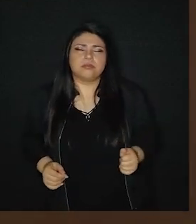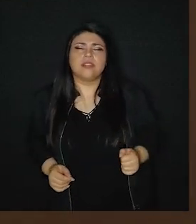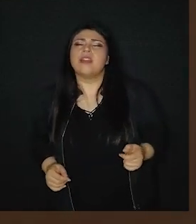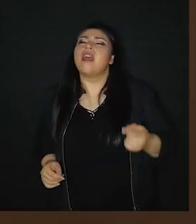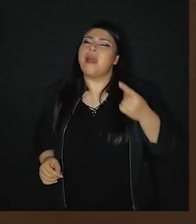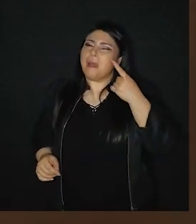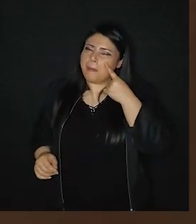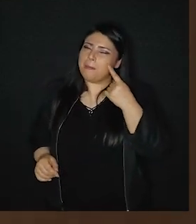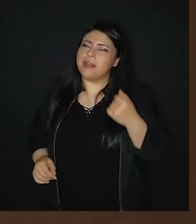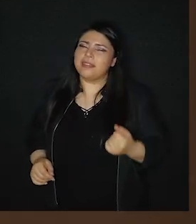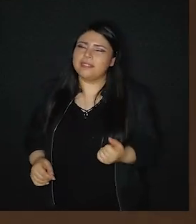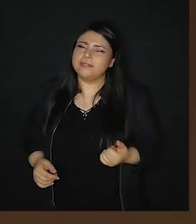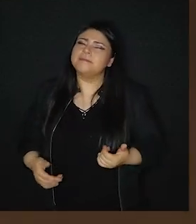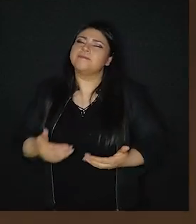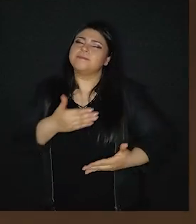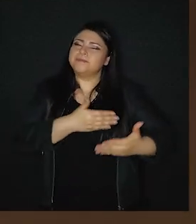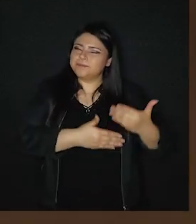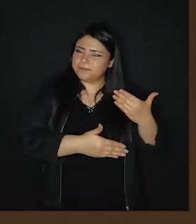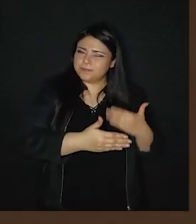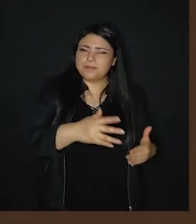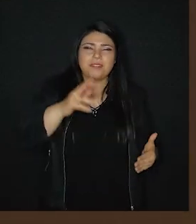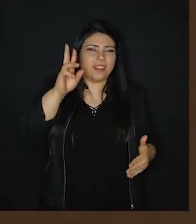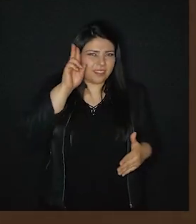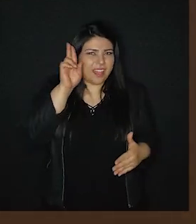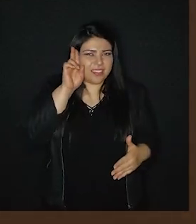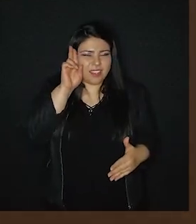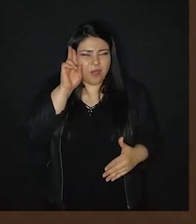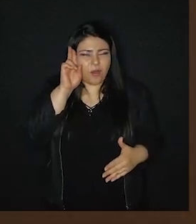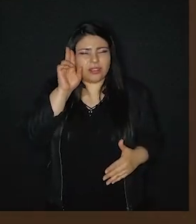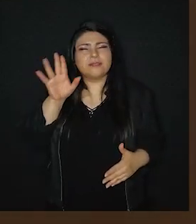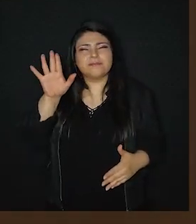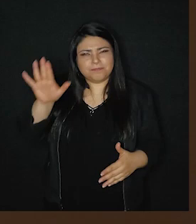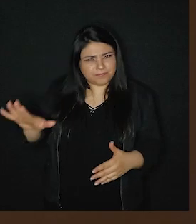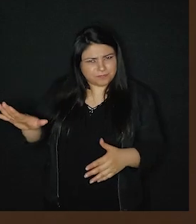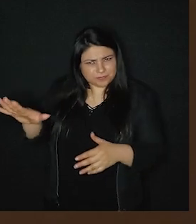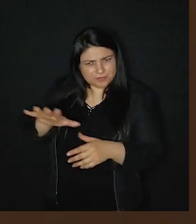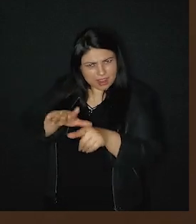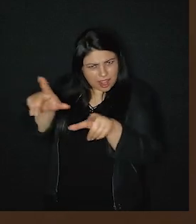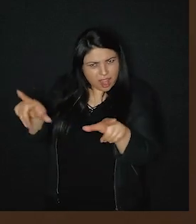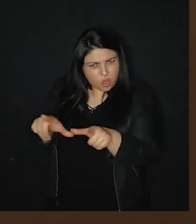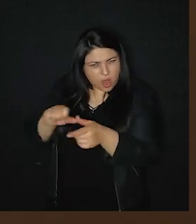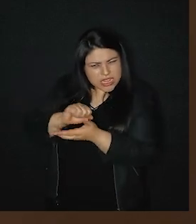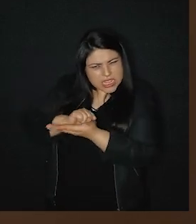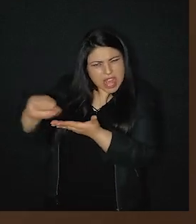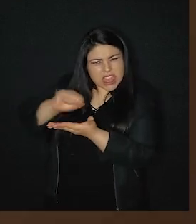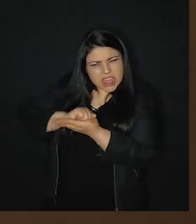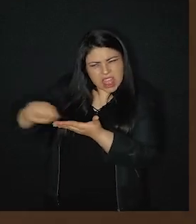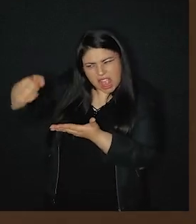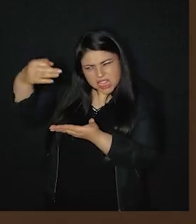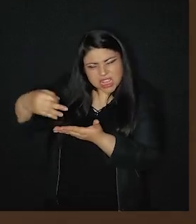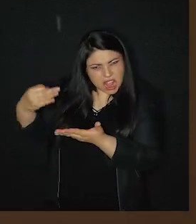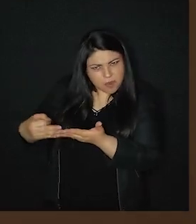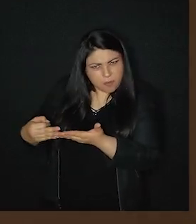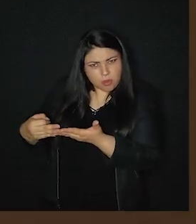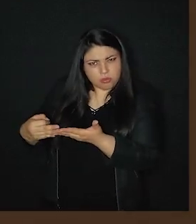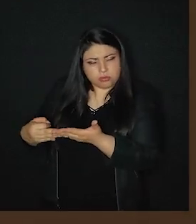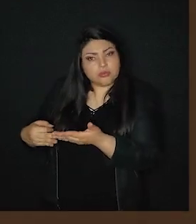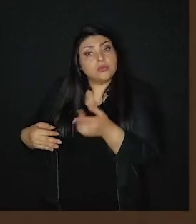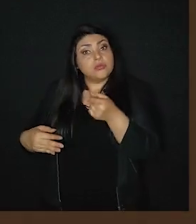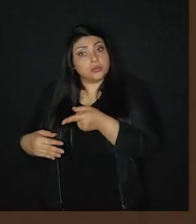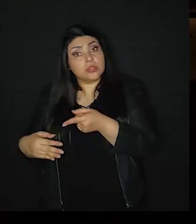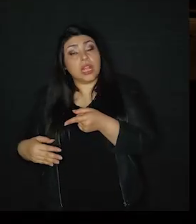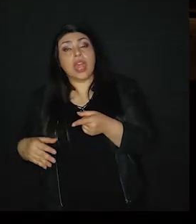al punto inicial este lugar santísimo estaba separado el lugar Santo por un velo